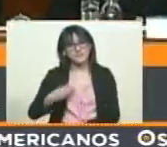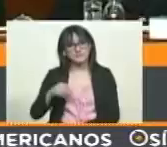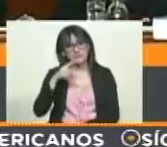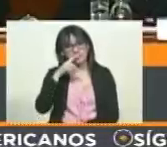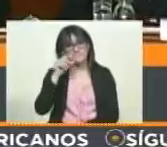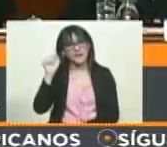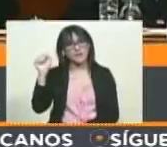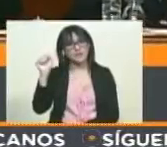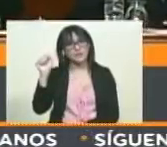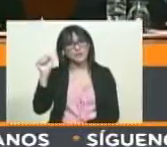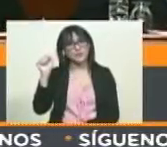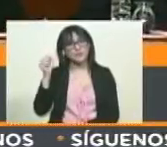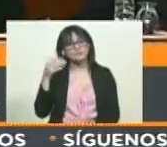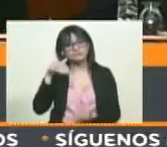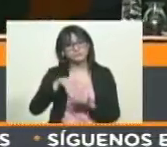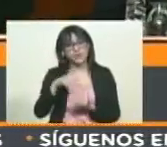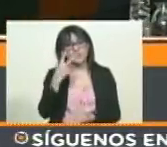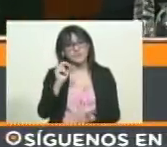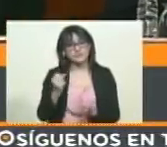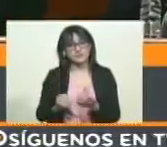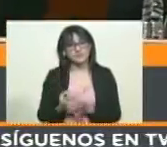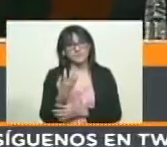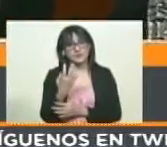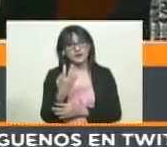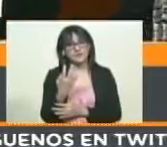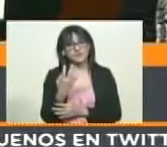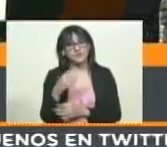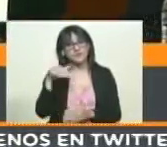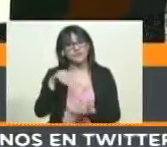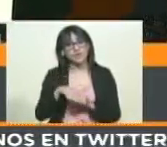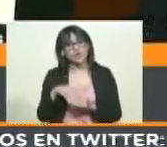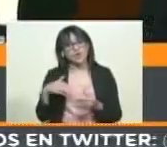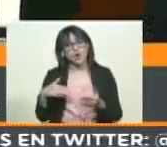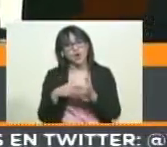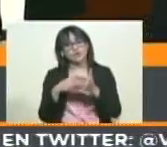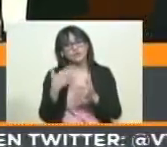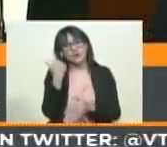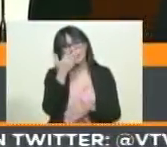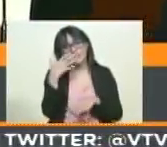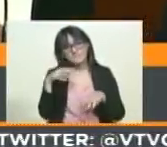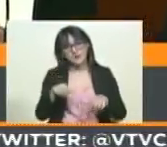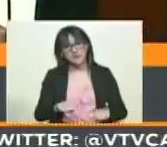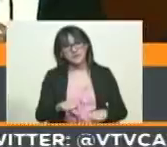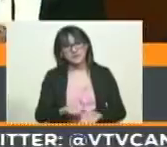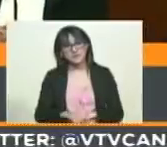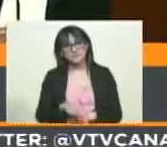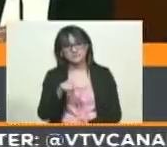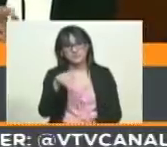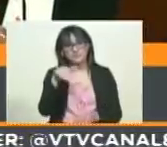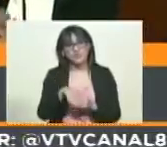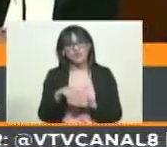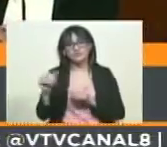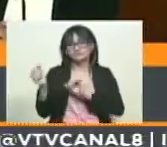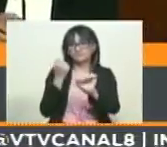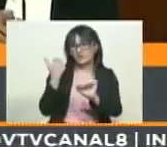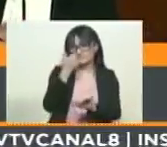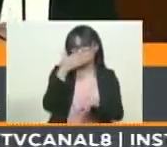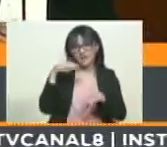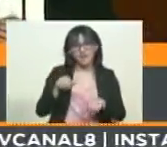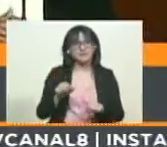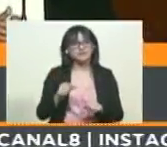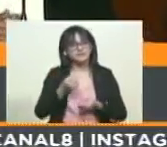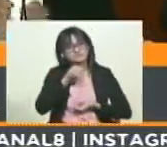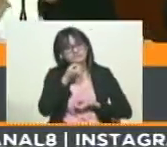Maduro decía, cuando votemos el 20 de mayo, es un voto contra los imperios. Y ese voto antiimperialista se expresó